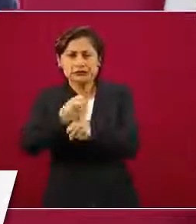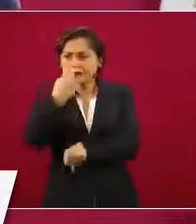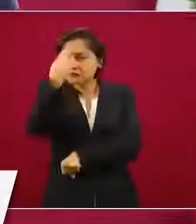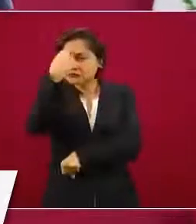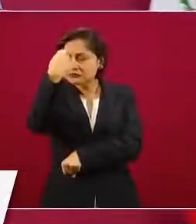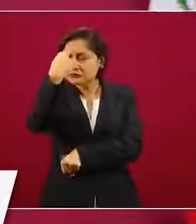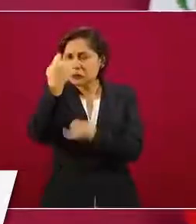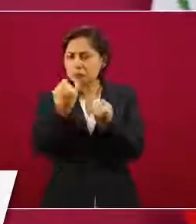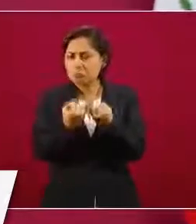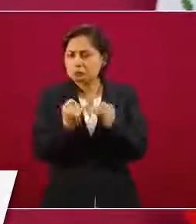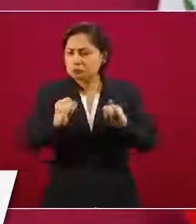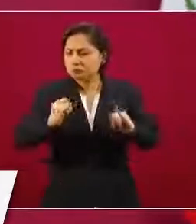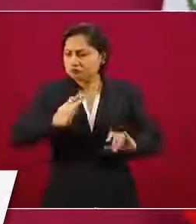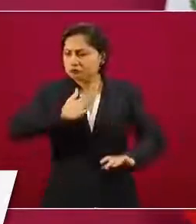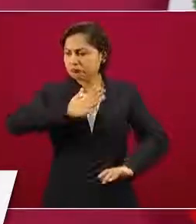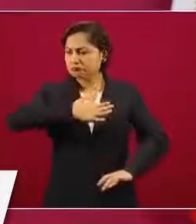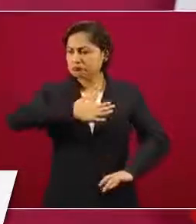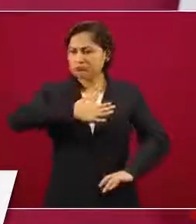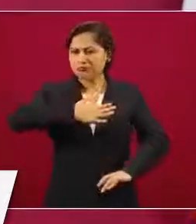aspiracionista,